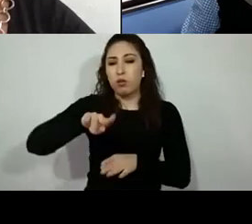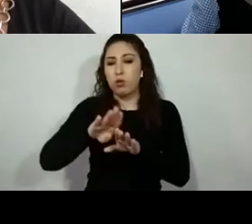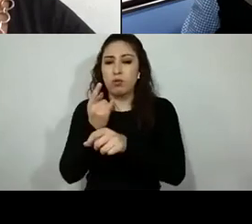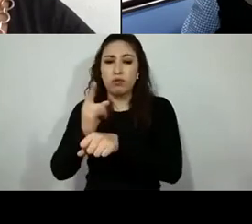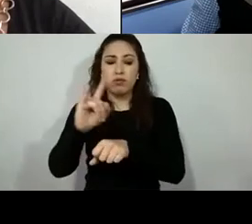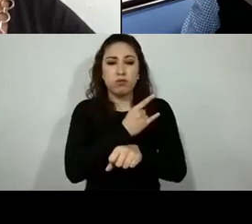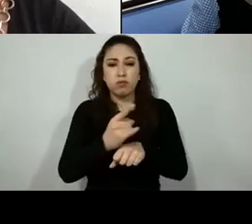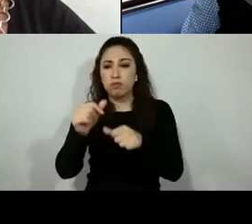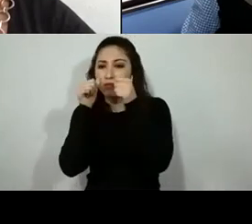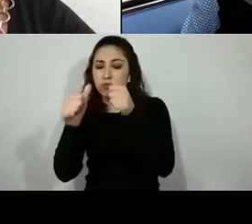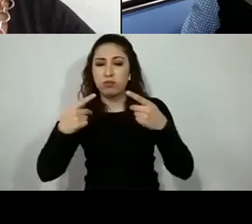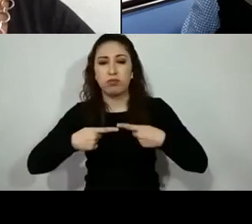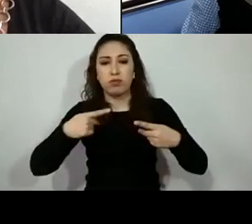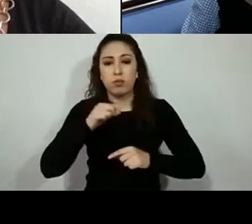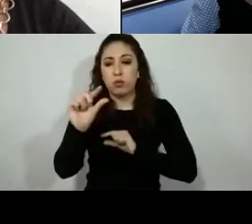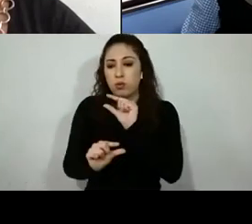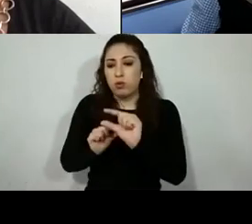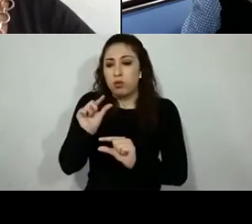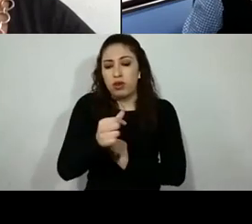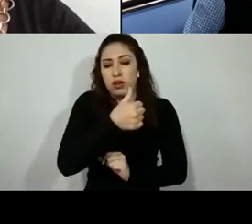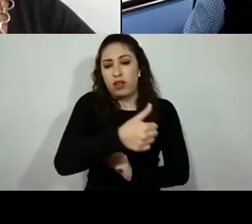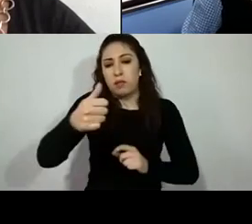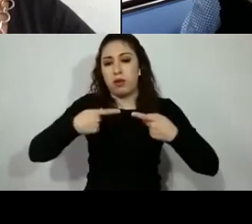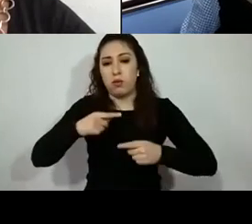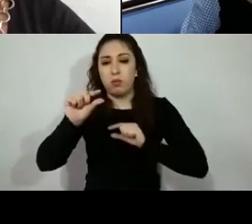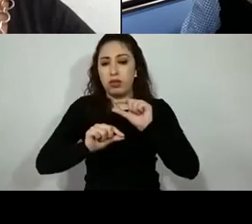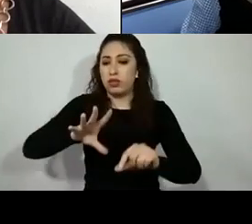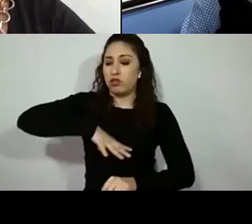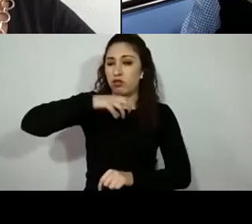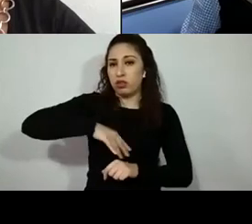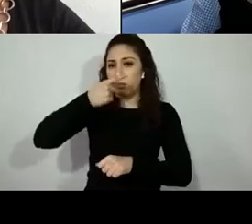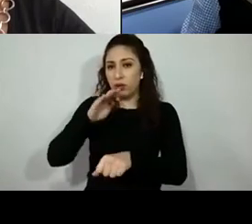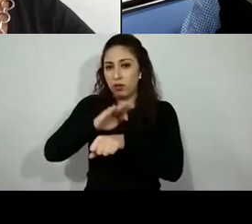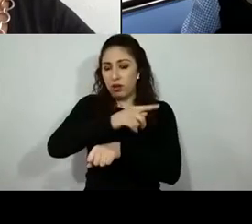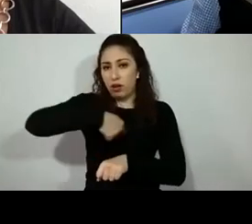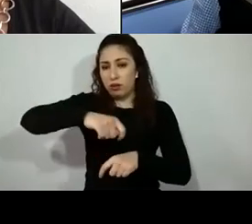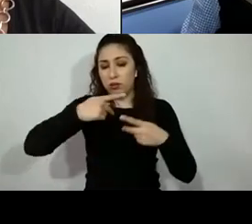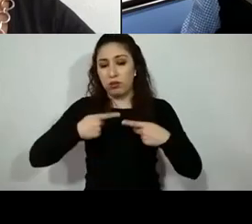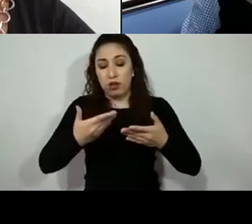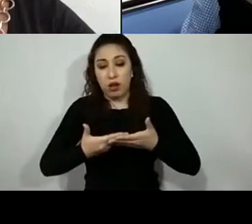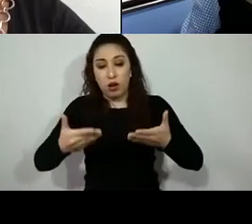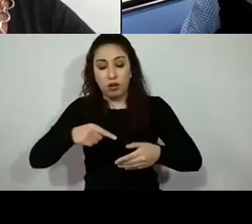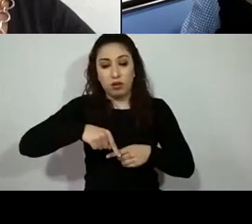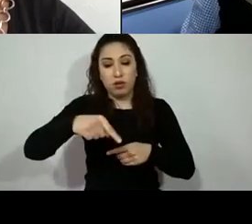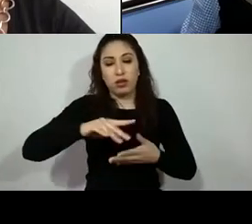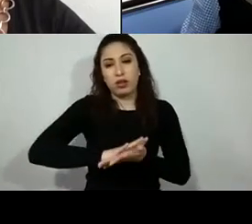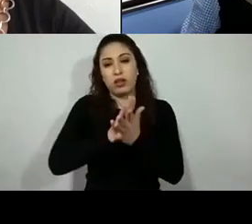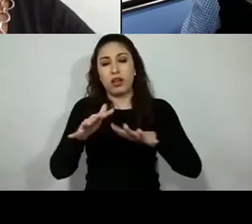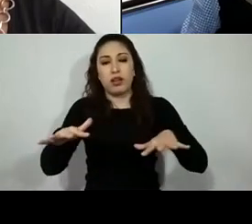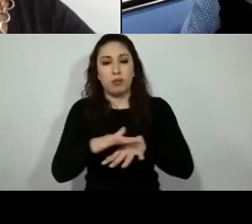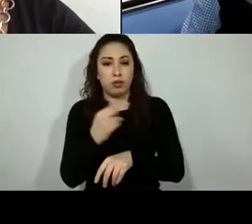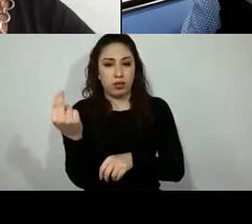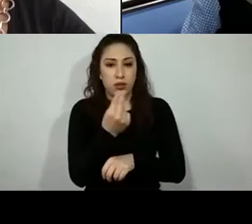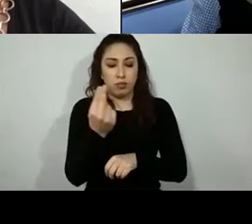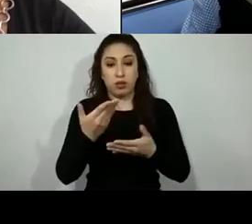juntas, cada una desde su trinchera. Hoy un nuevo reto nos espera. Como presidenta de la Comisión de Reconstrucción